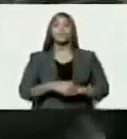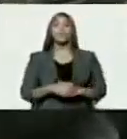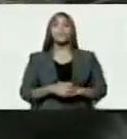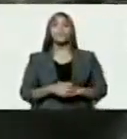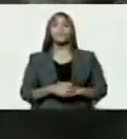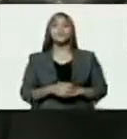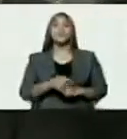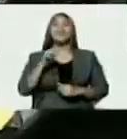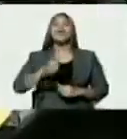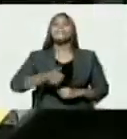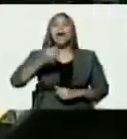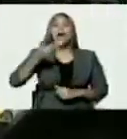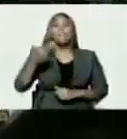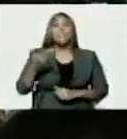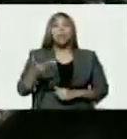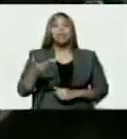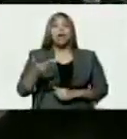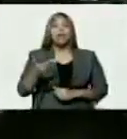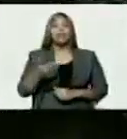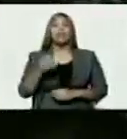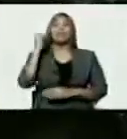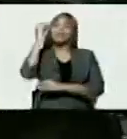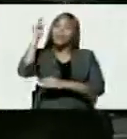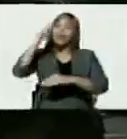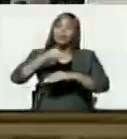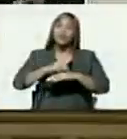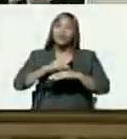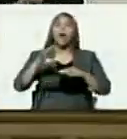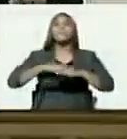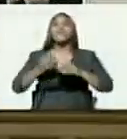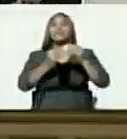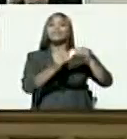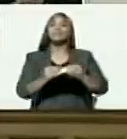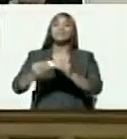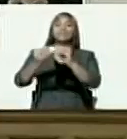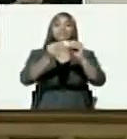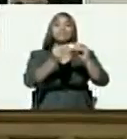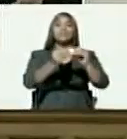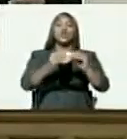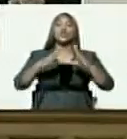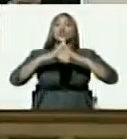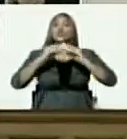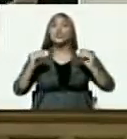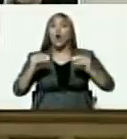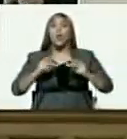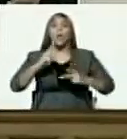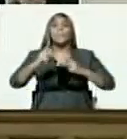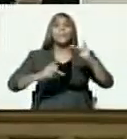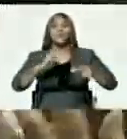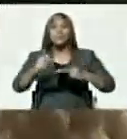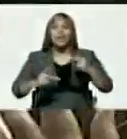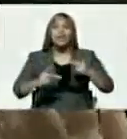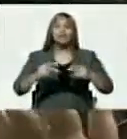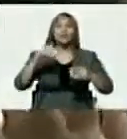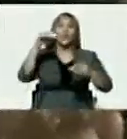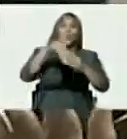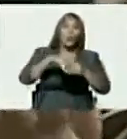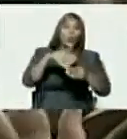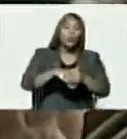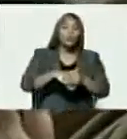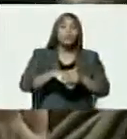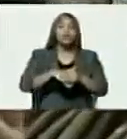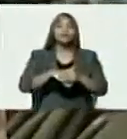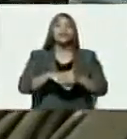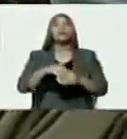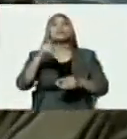los más importantes del Estado venezolano y que tiene a cargo hacer todos los procesos electorales, garantizar